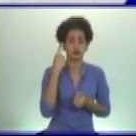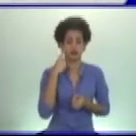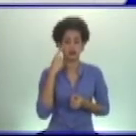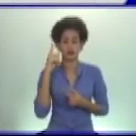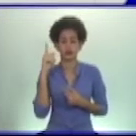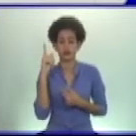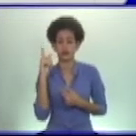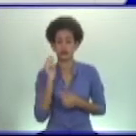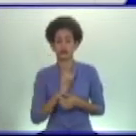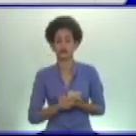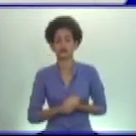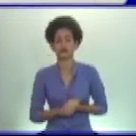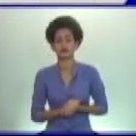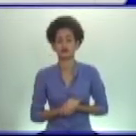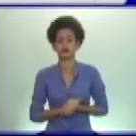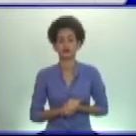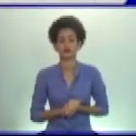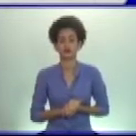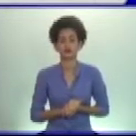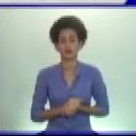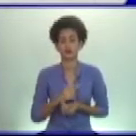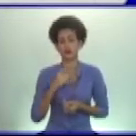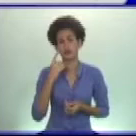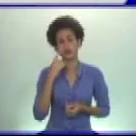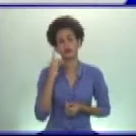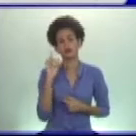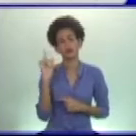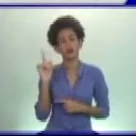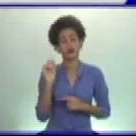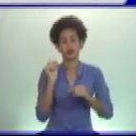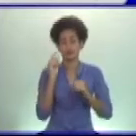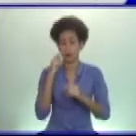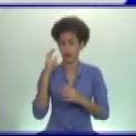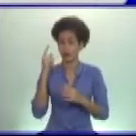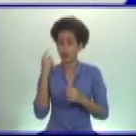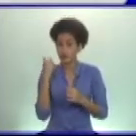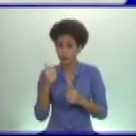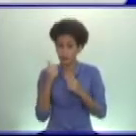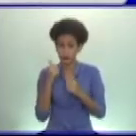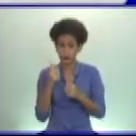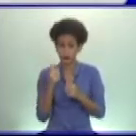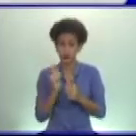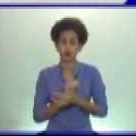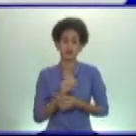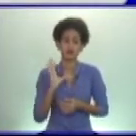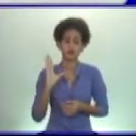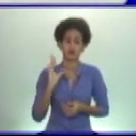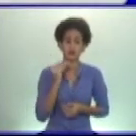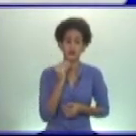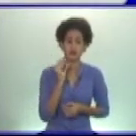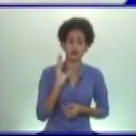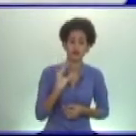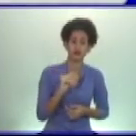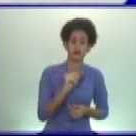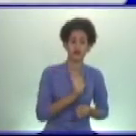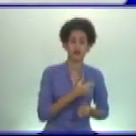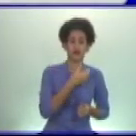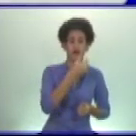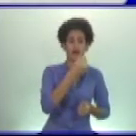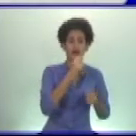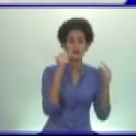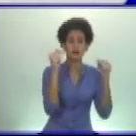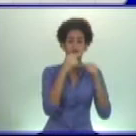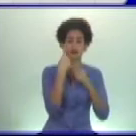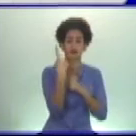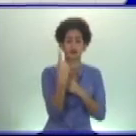en el eje de las Y. Visto esto, podremos decir entonces que el valor de A es 1. Recuerden que siempre es el opuesto del